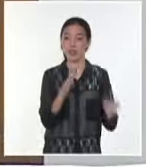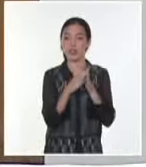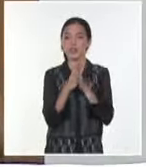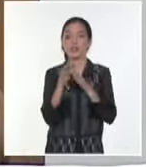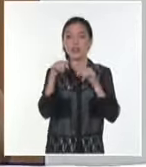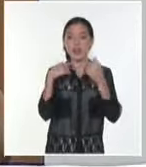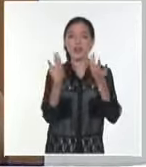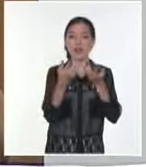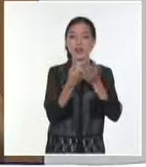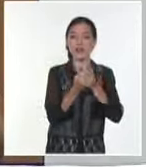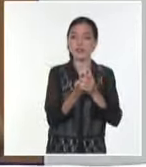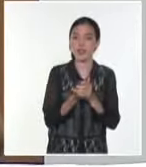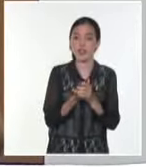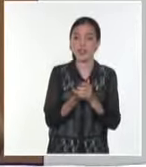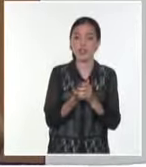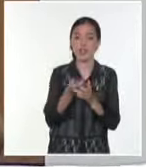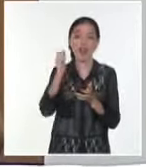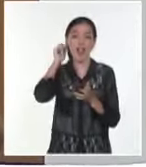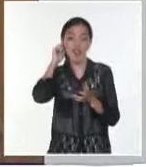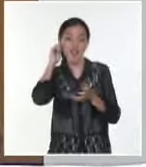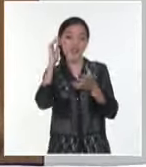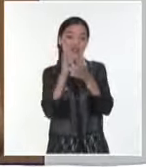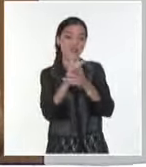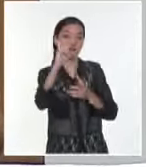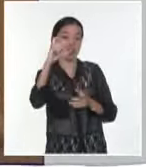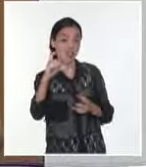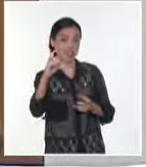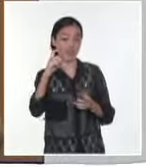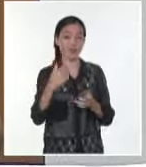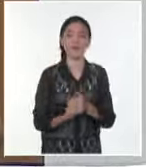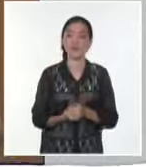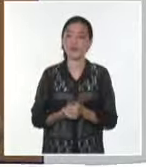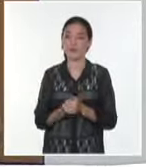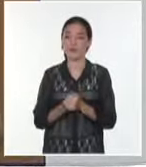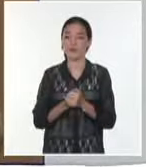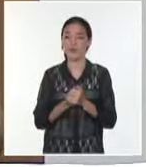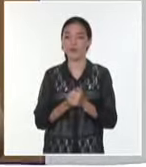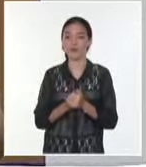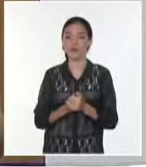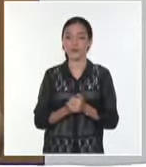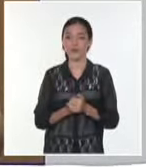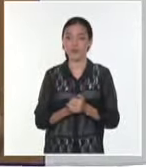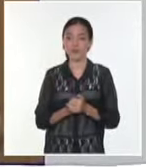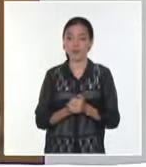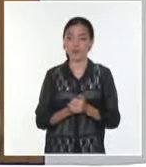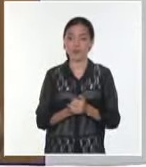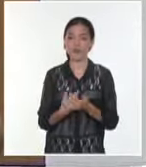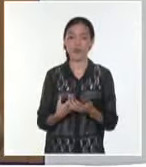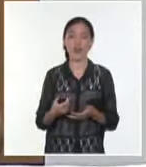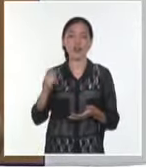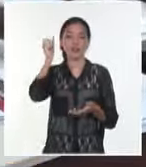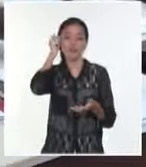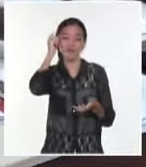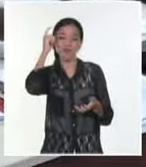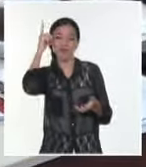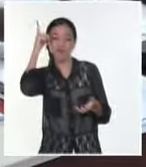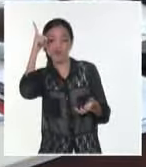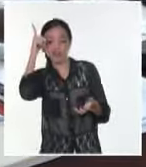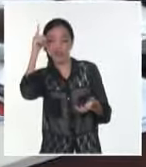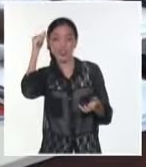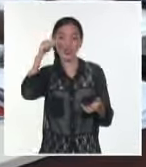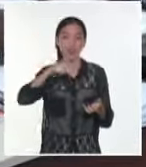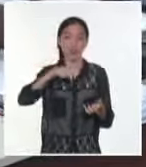secretaria general de la AFMC, Teresa Amarelle Bogué, quien señaló que la experiencia que hoy se materializa en 42 municipios debe